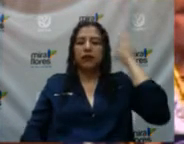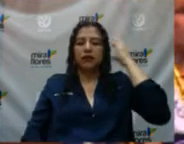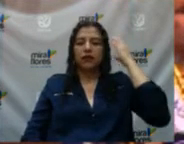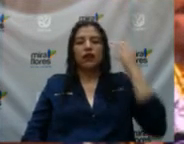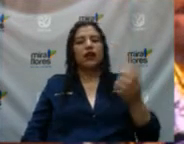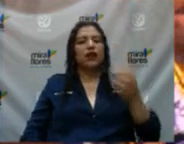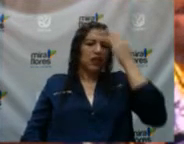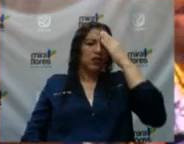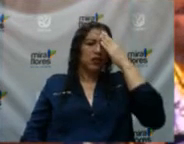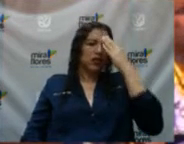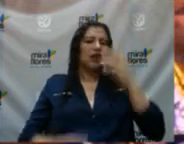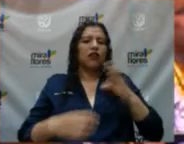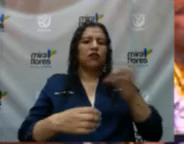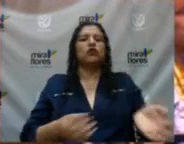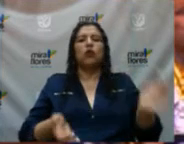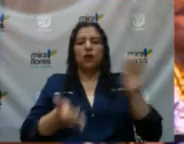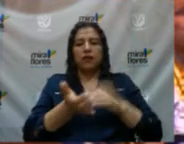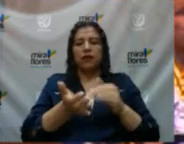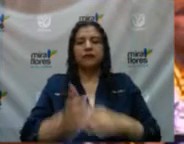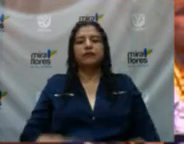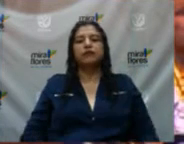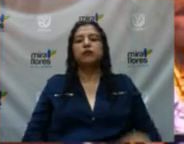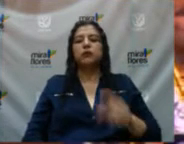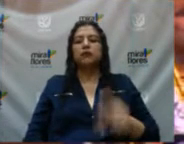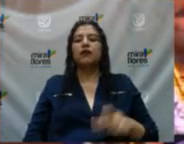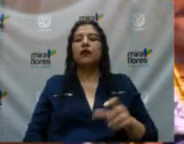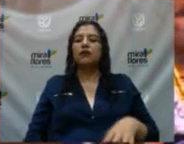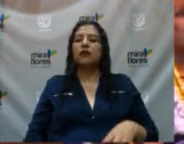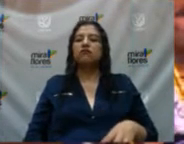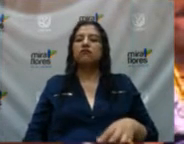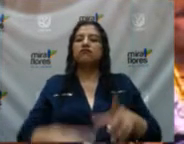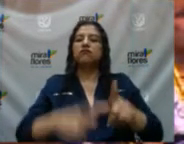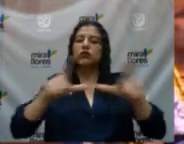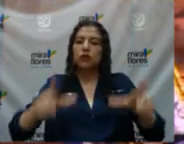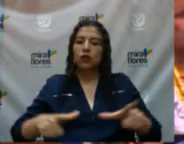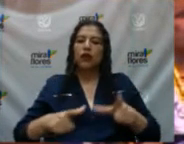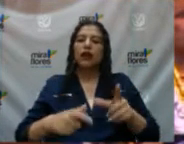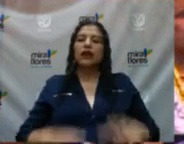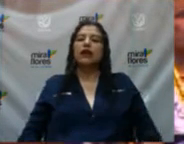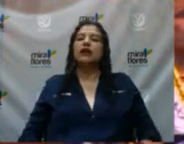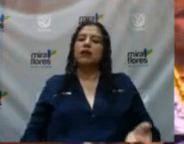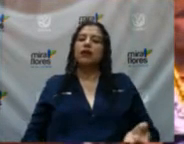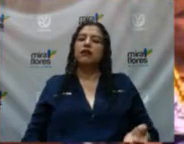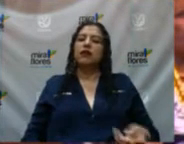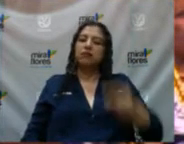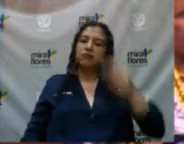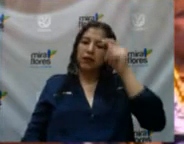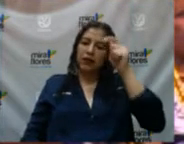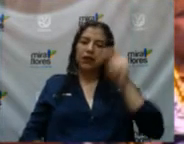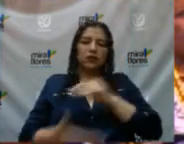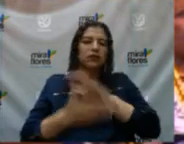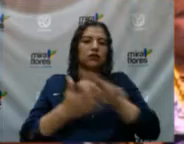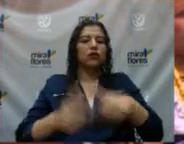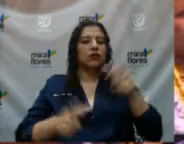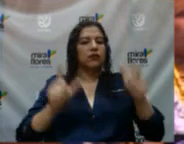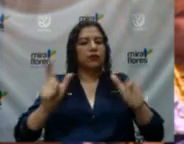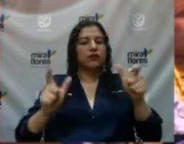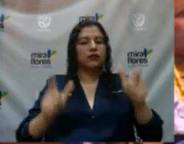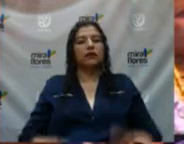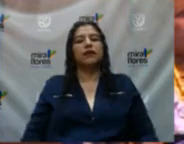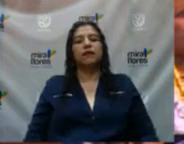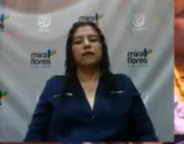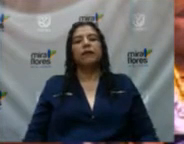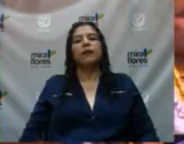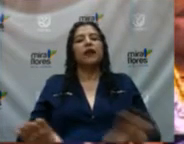vendrán otras más. Este es un distrito que además privilegia a todas las personas que